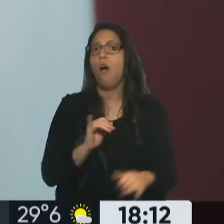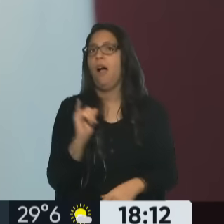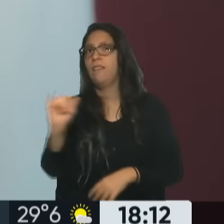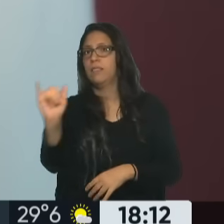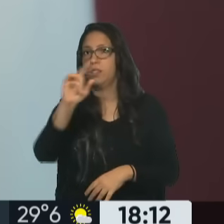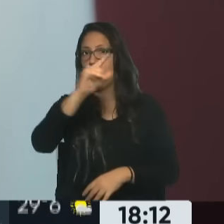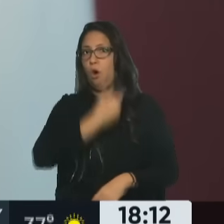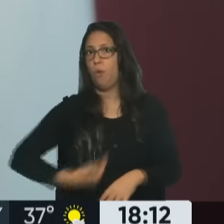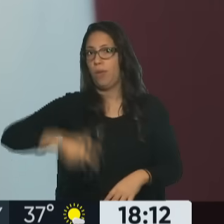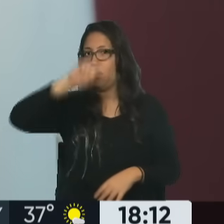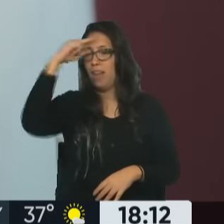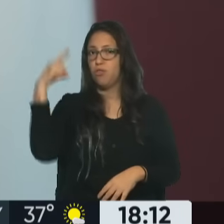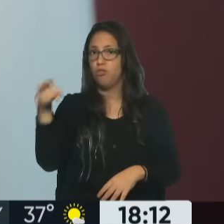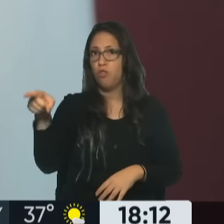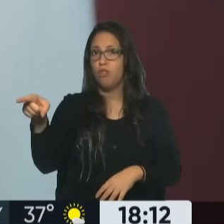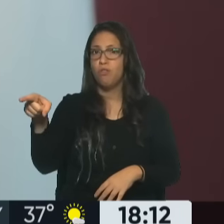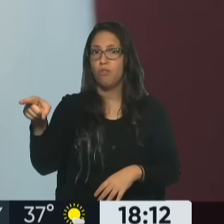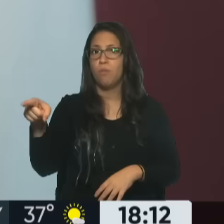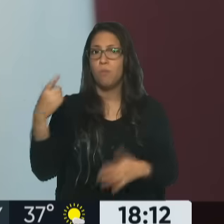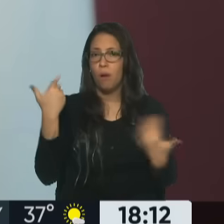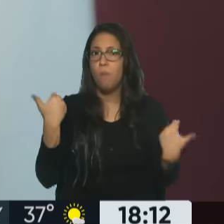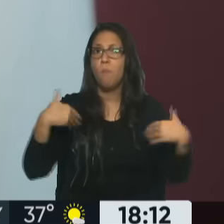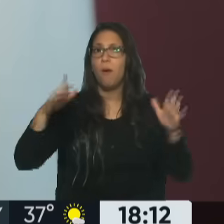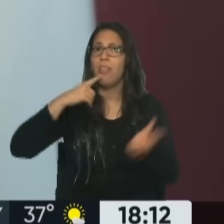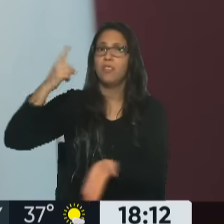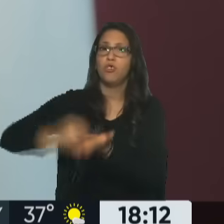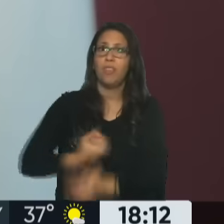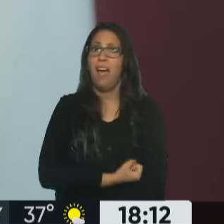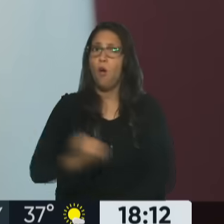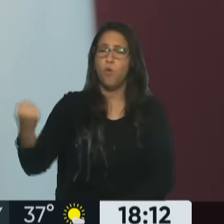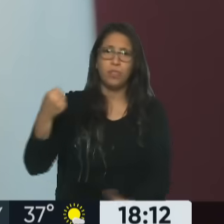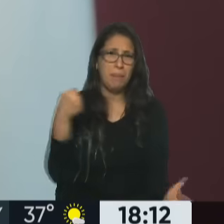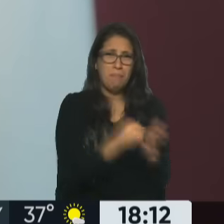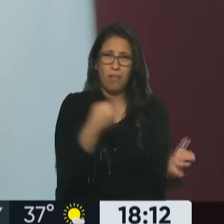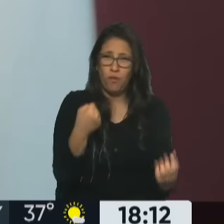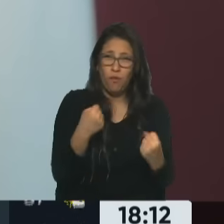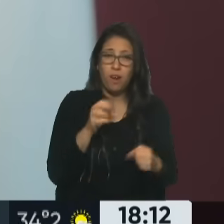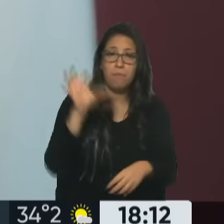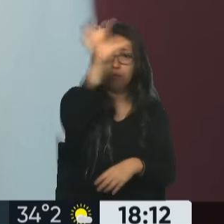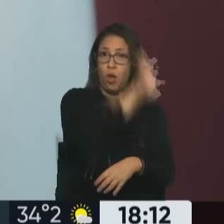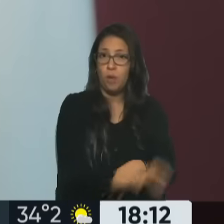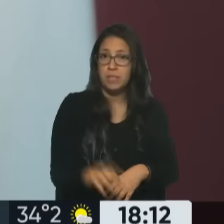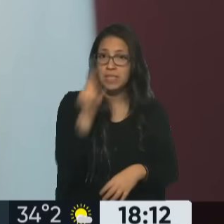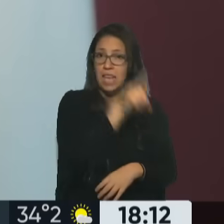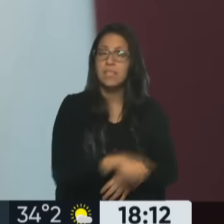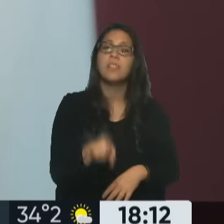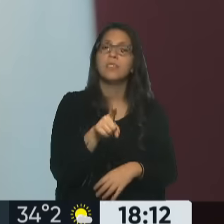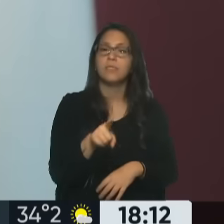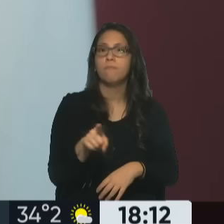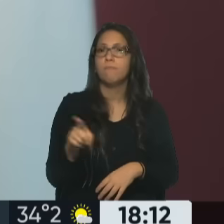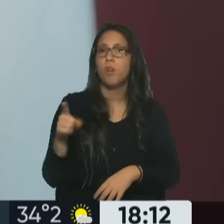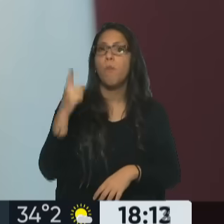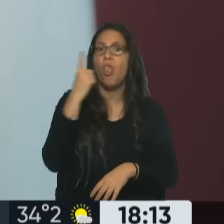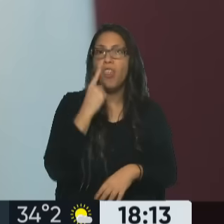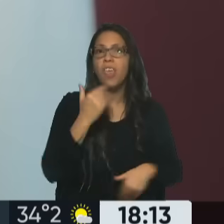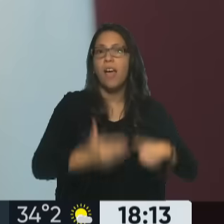gobierno nacional por el impacto que puede tener las medidas de ajuste que se van conociendo a lo largo que pasan los